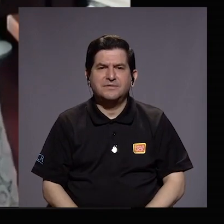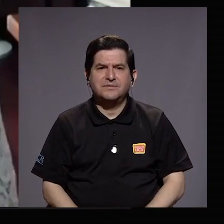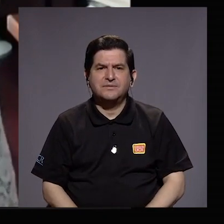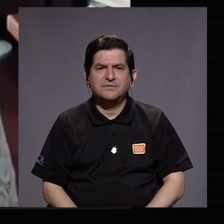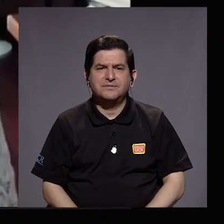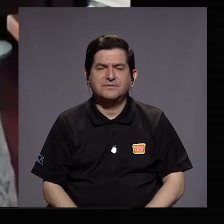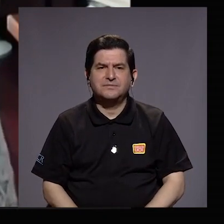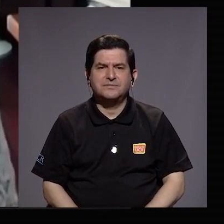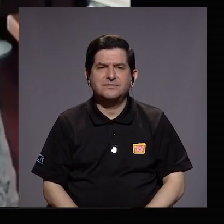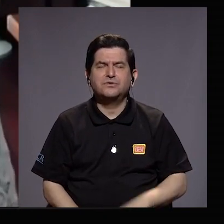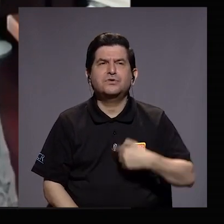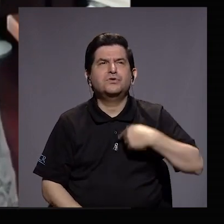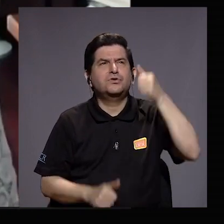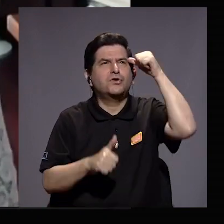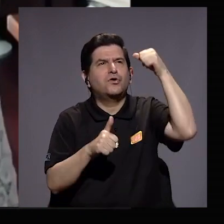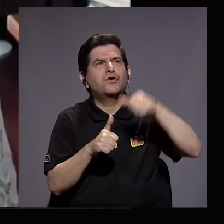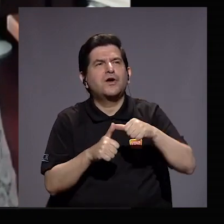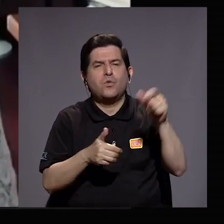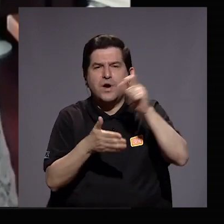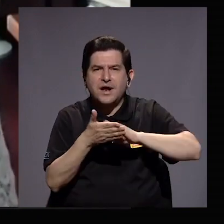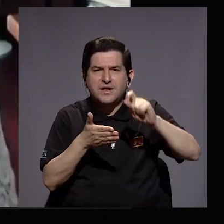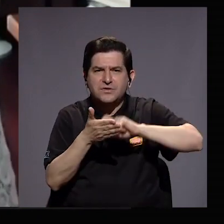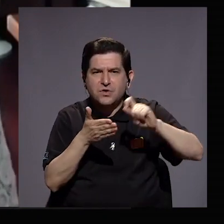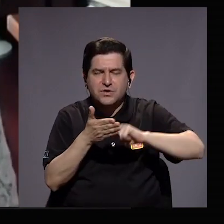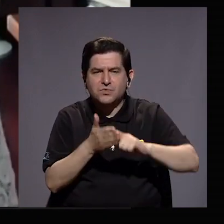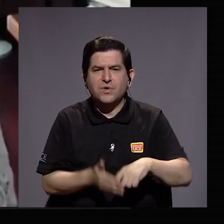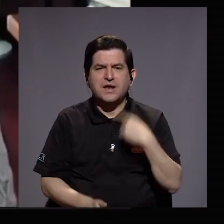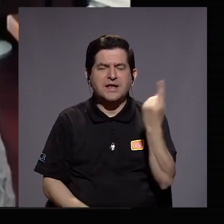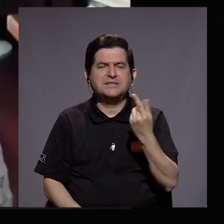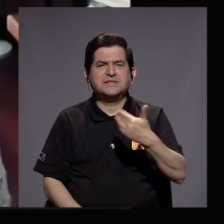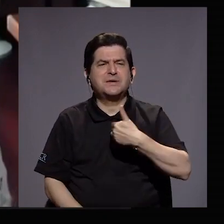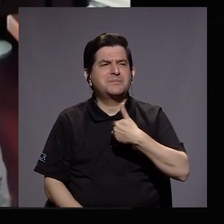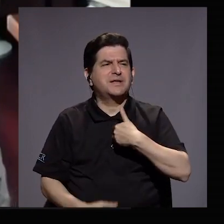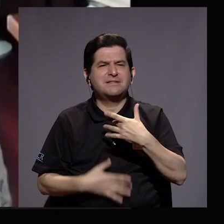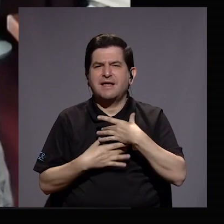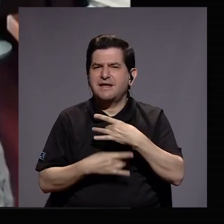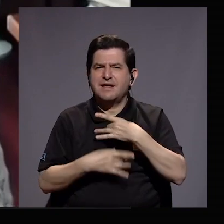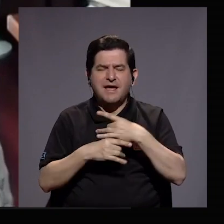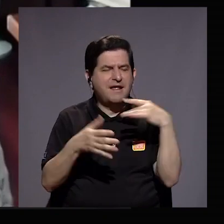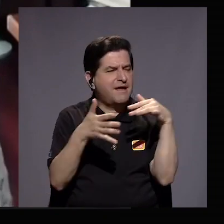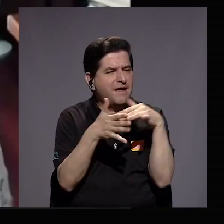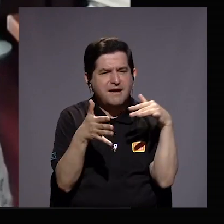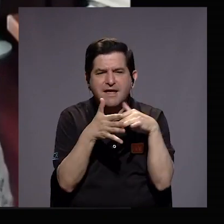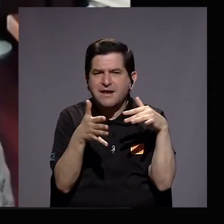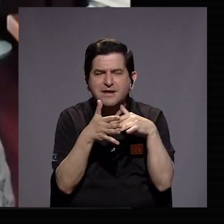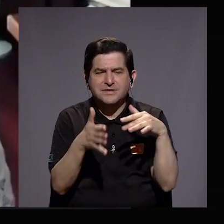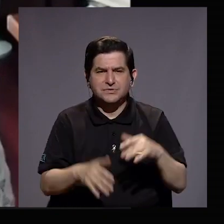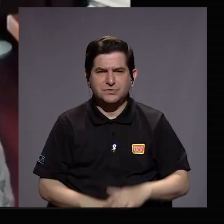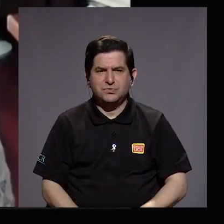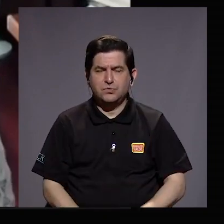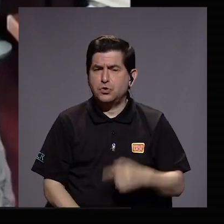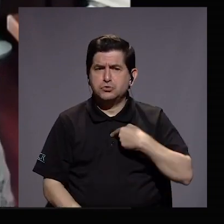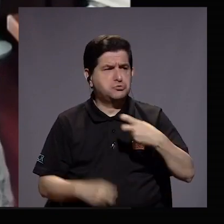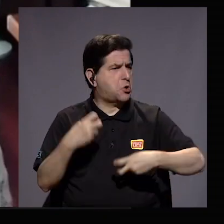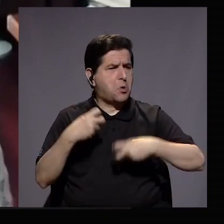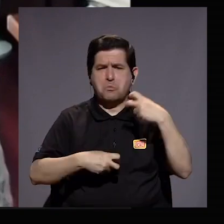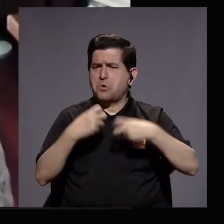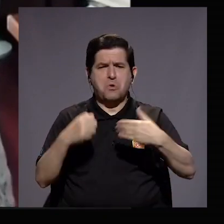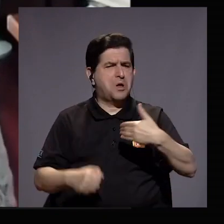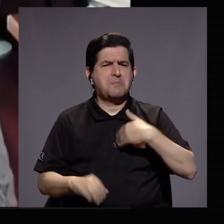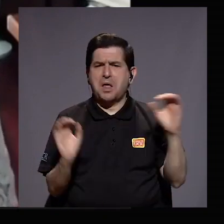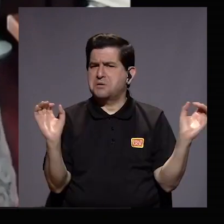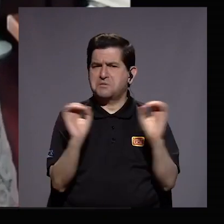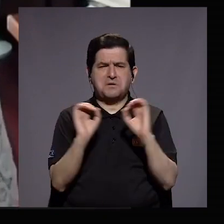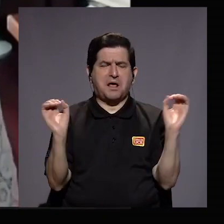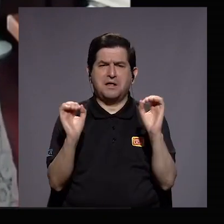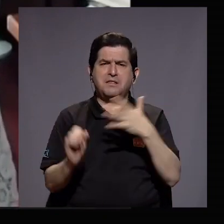que me recuerdo de la escuela que siempre tuve un interés definido en los estudios, no tuve ningún problema con